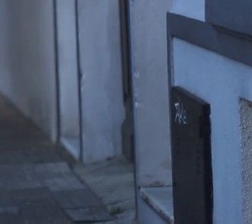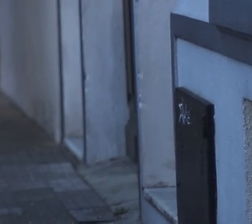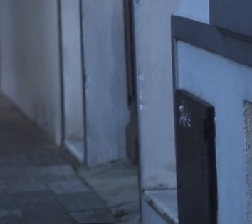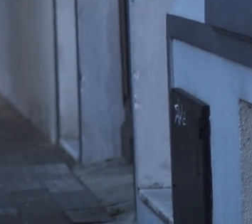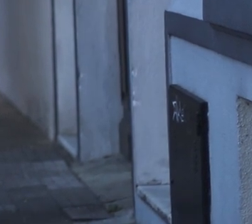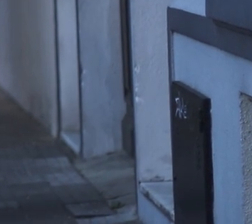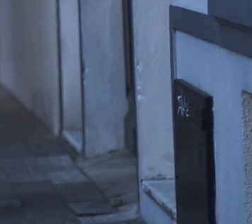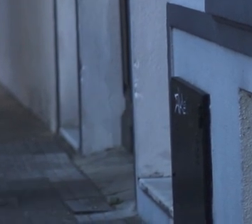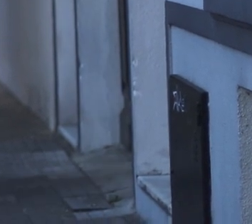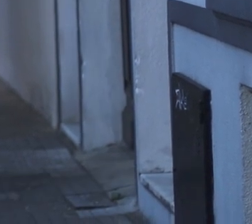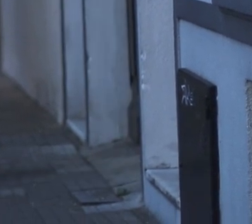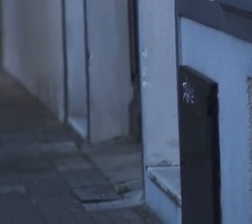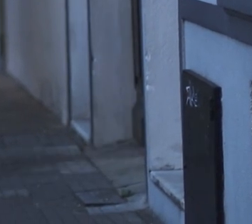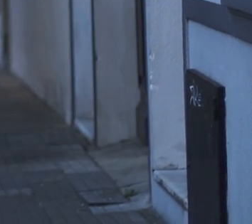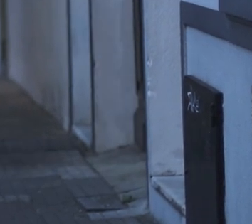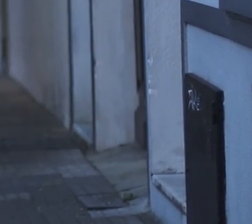Gracias.